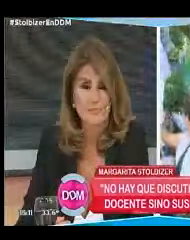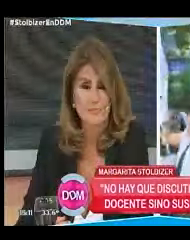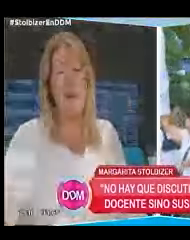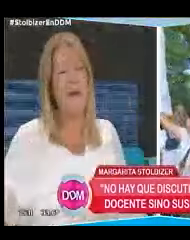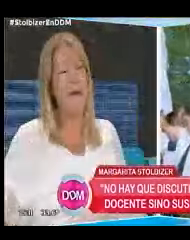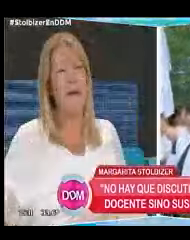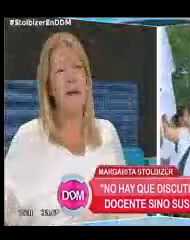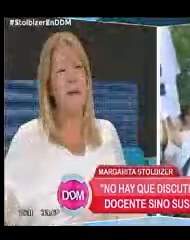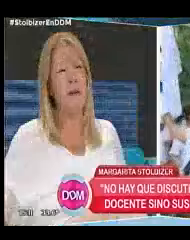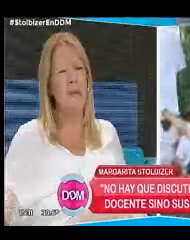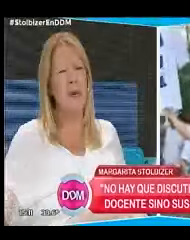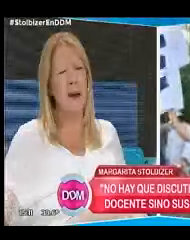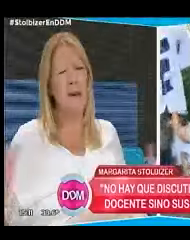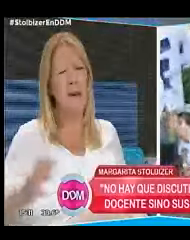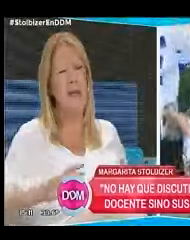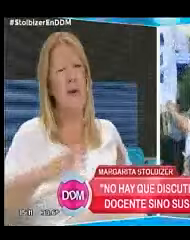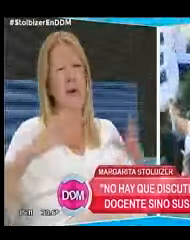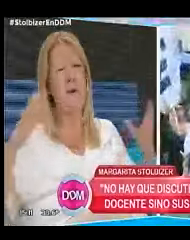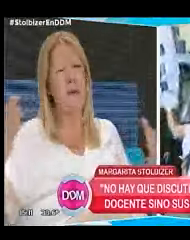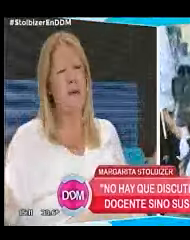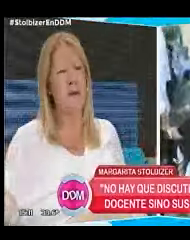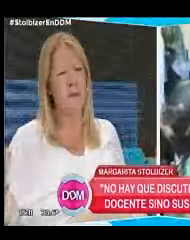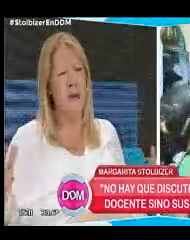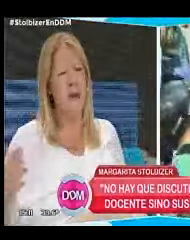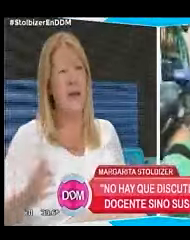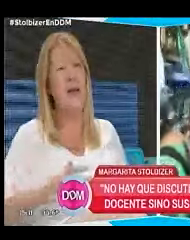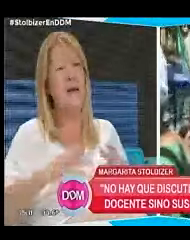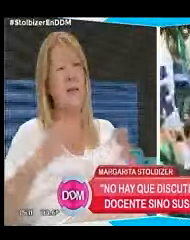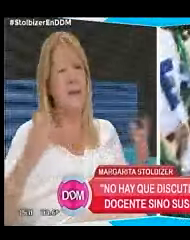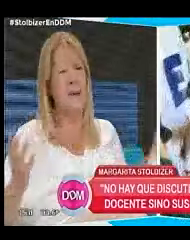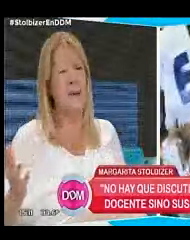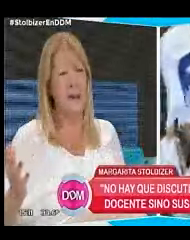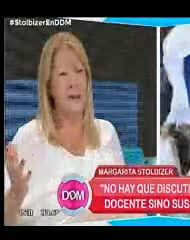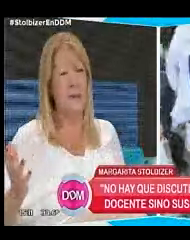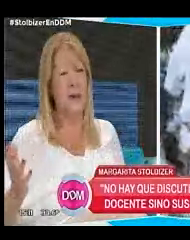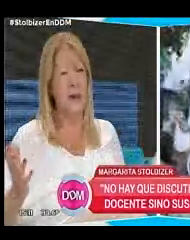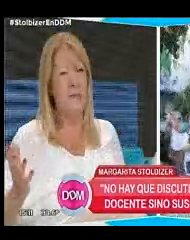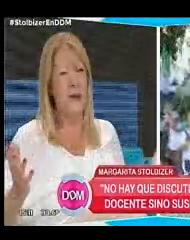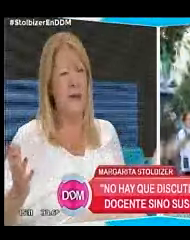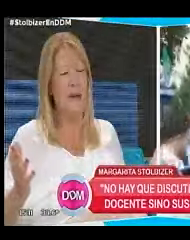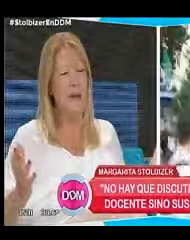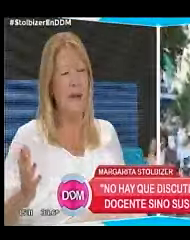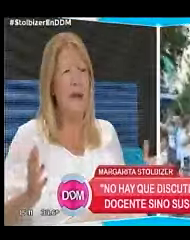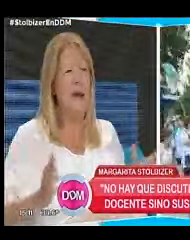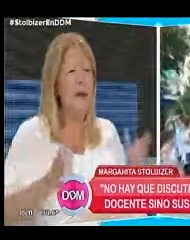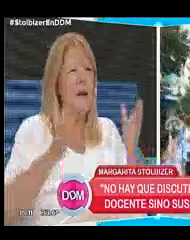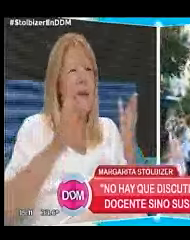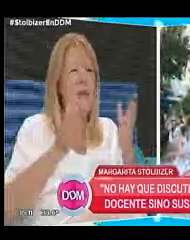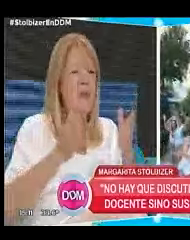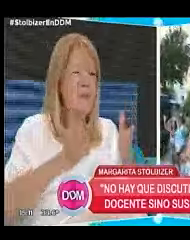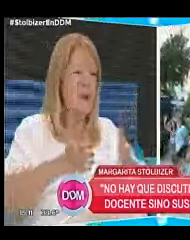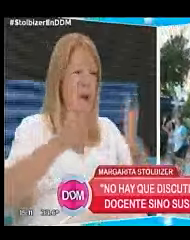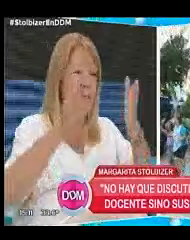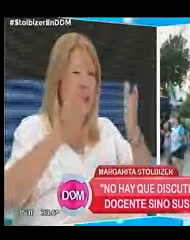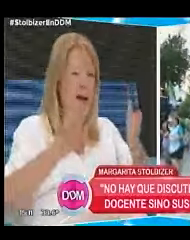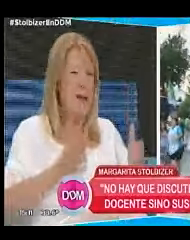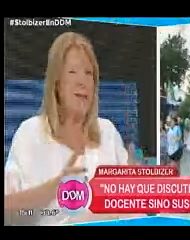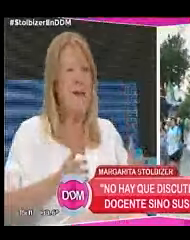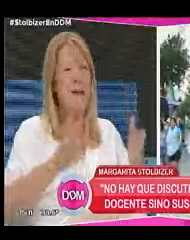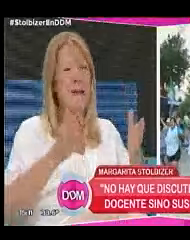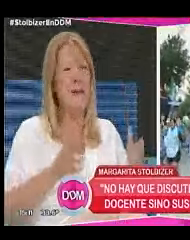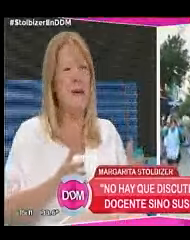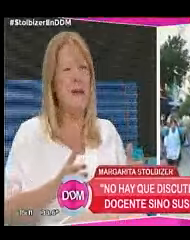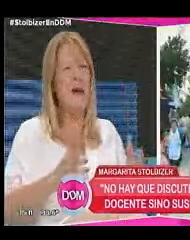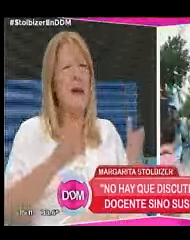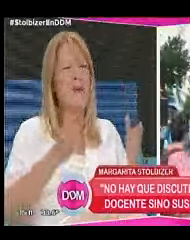año, llevamos más de 30 años de democracia, todos los gobiernos aumentan y la pobreza sigue siendo cada vez más grande. En algún punto hay que